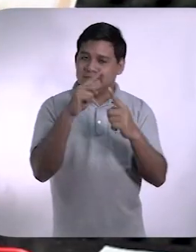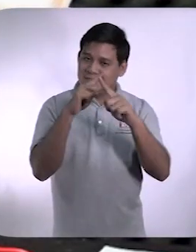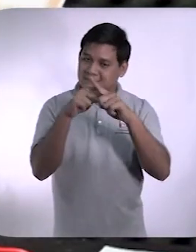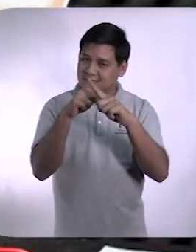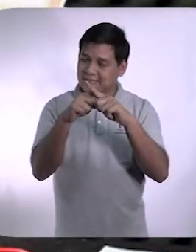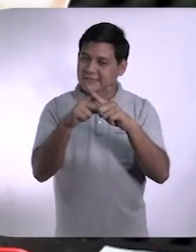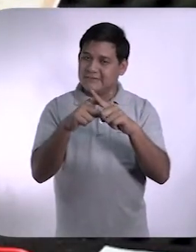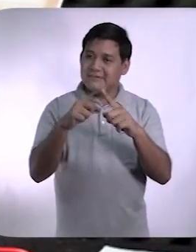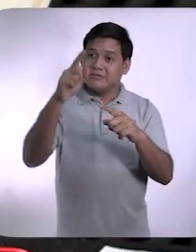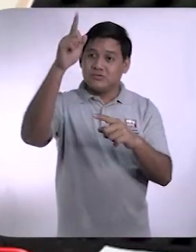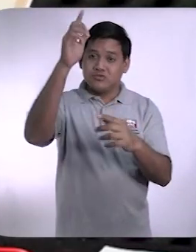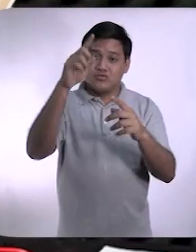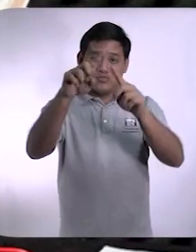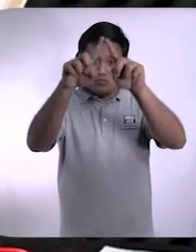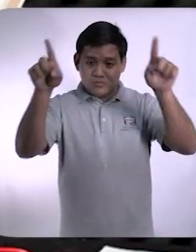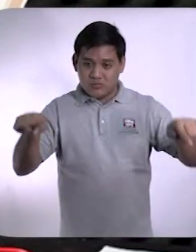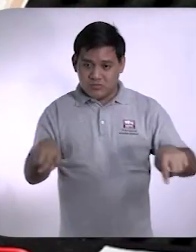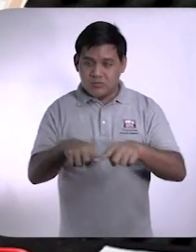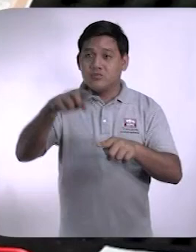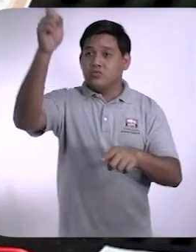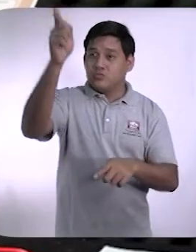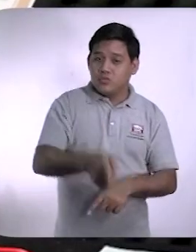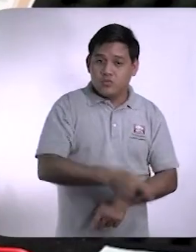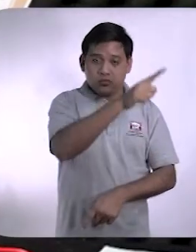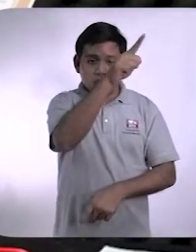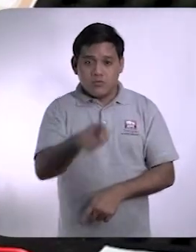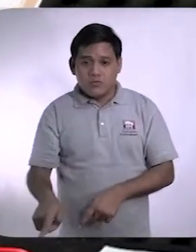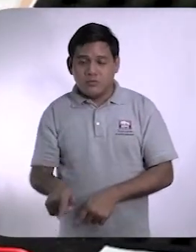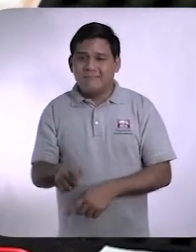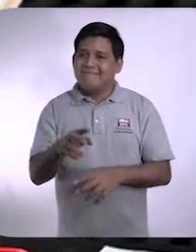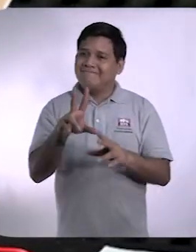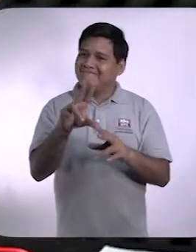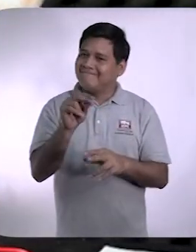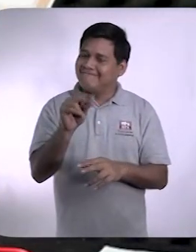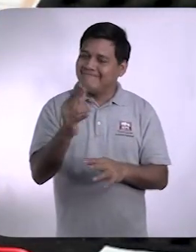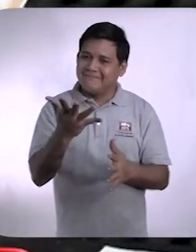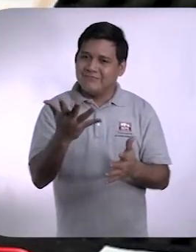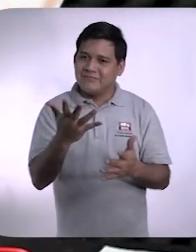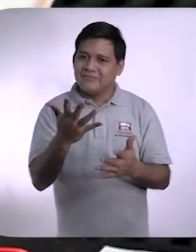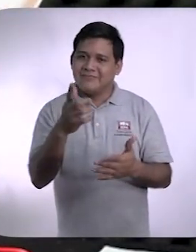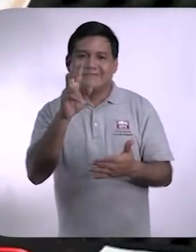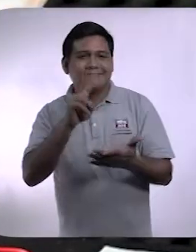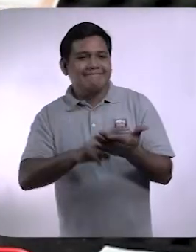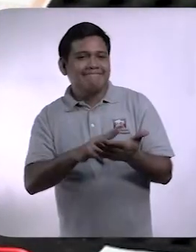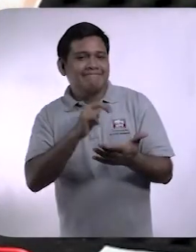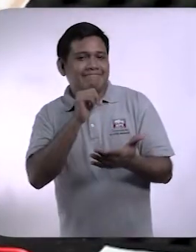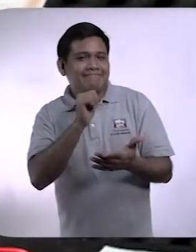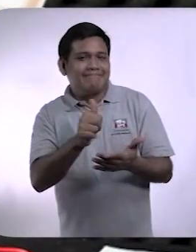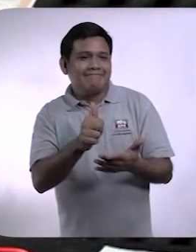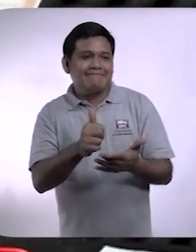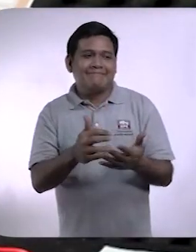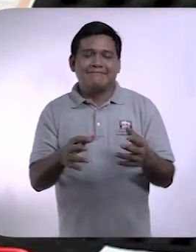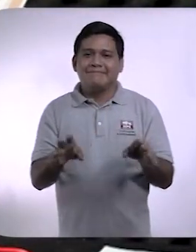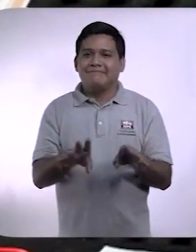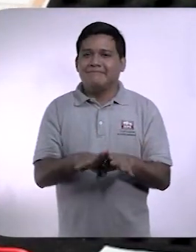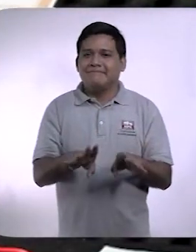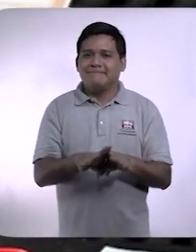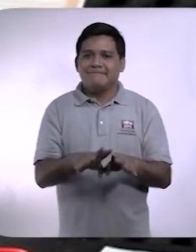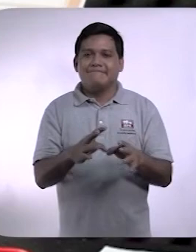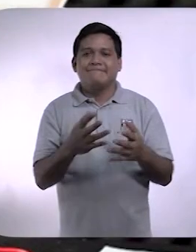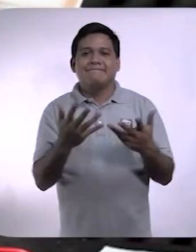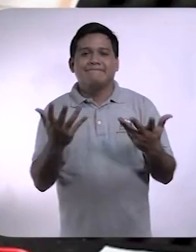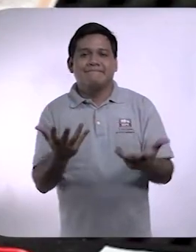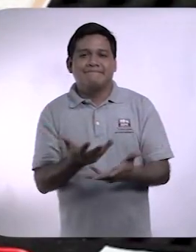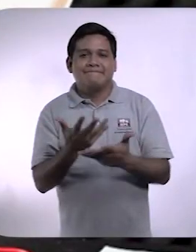toda la boleta, pues obviamente que forzosamente por algún lado tiene que hacer la intersección. Pero eso no quiere decir